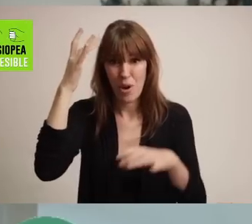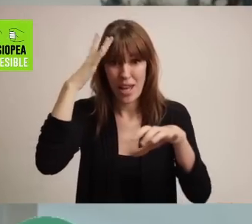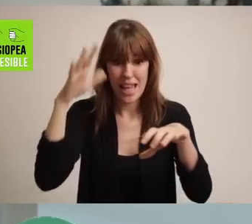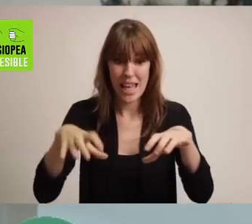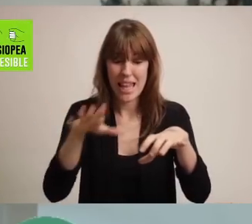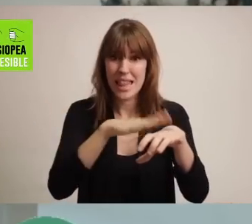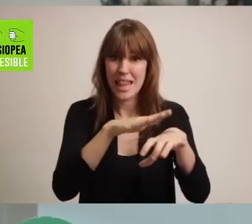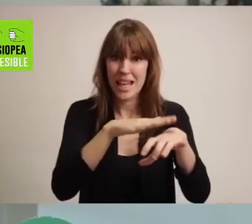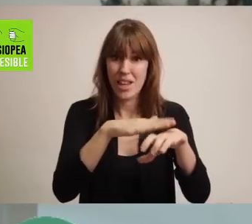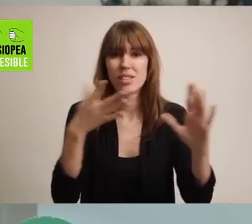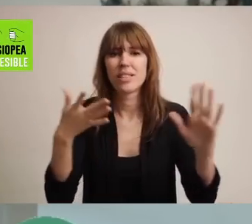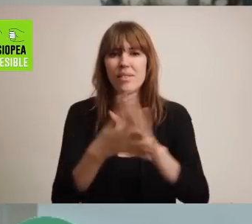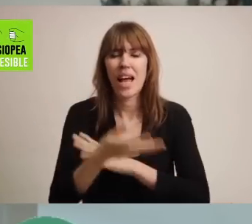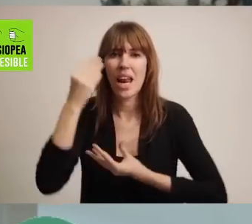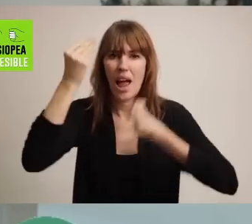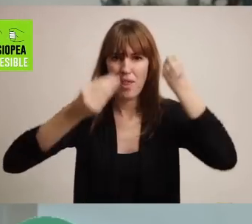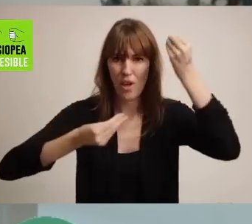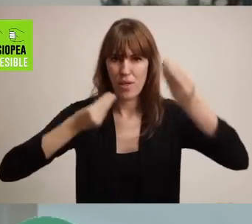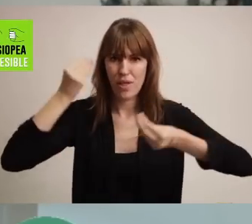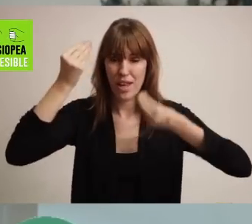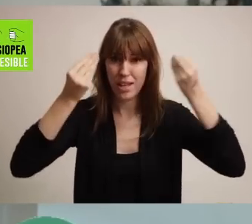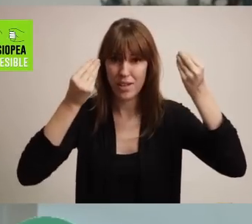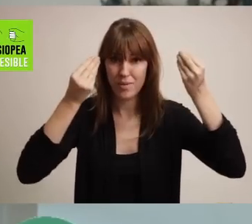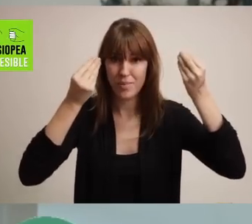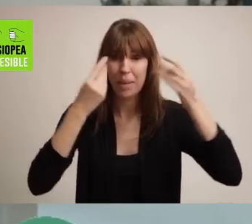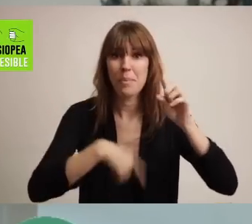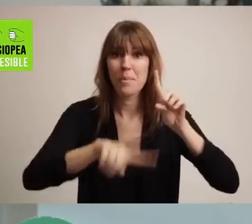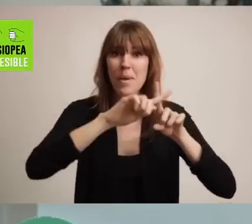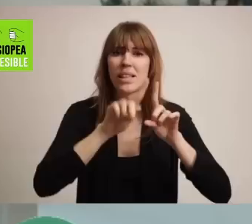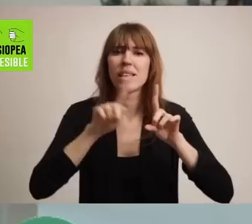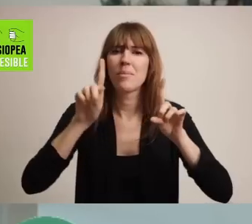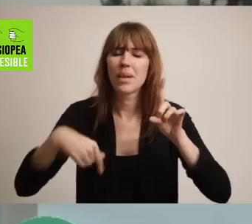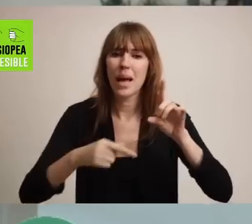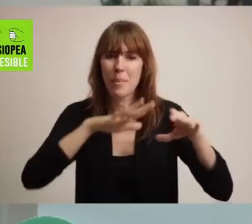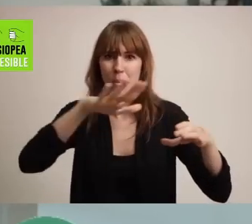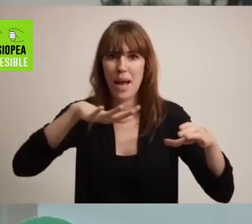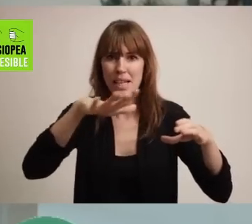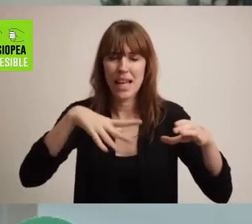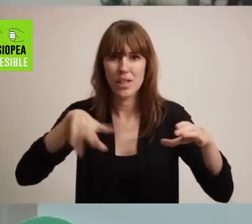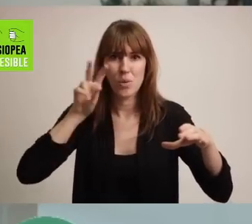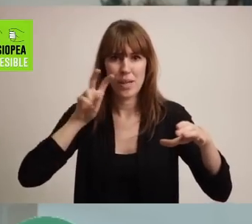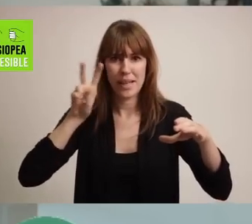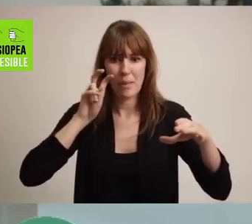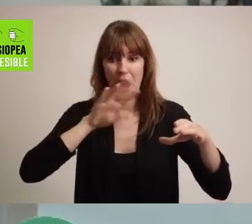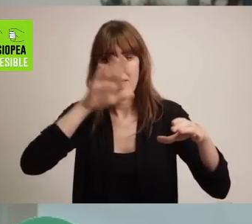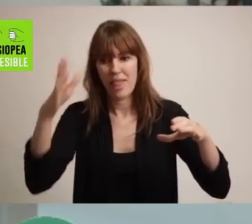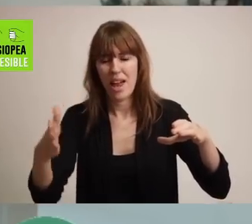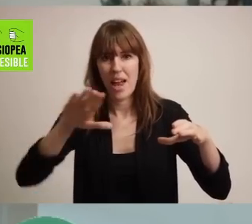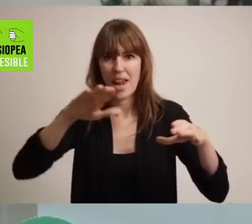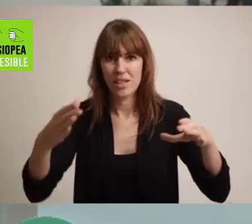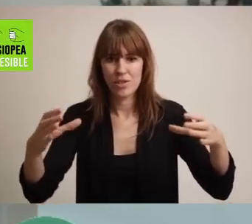el raciocinio, unido a nuestra parte intuitiva, hemisferio derecho. Ahí viene